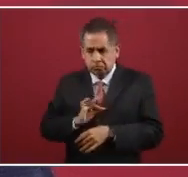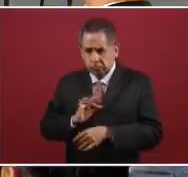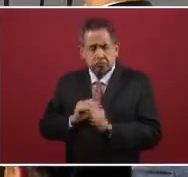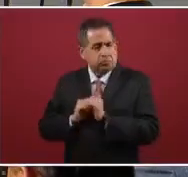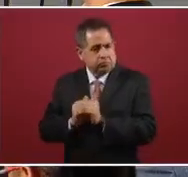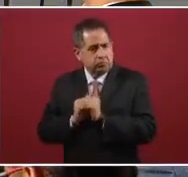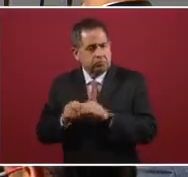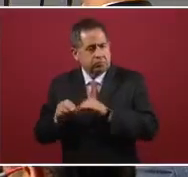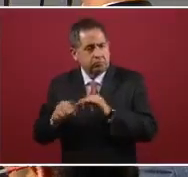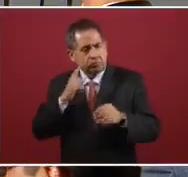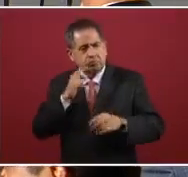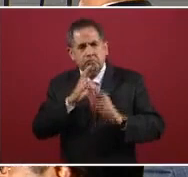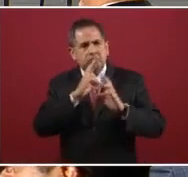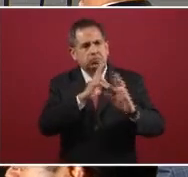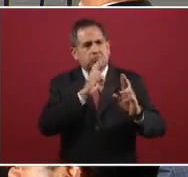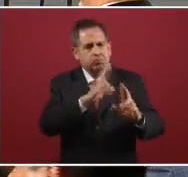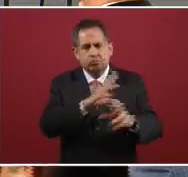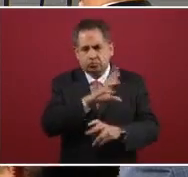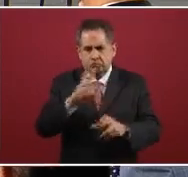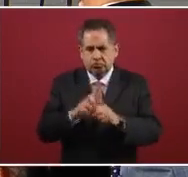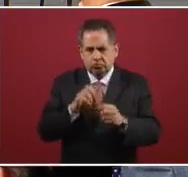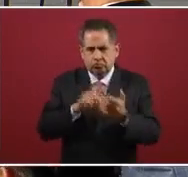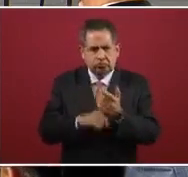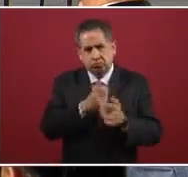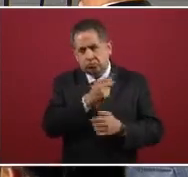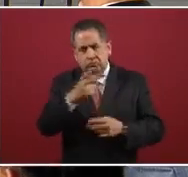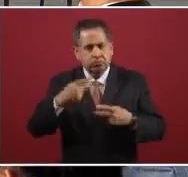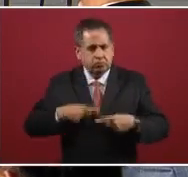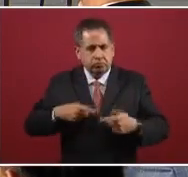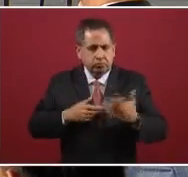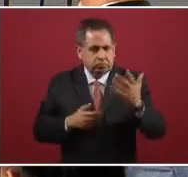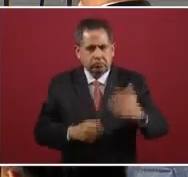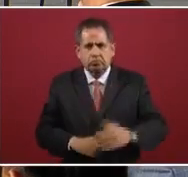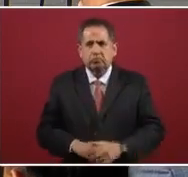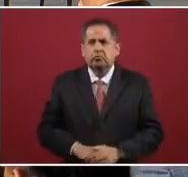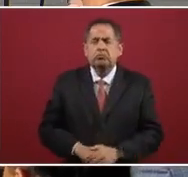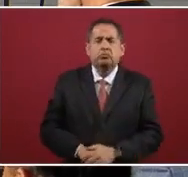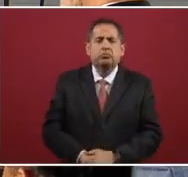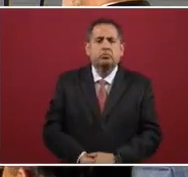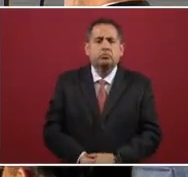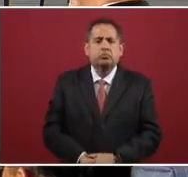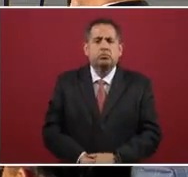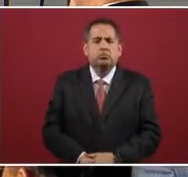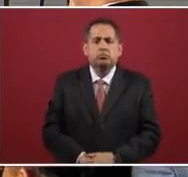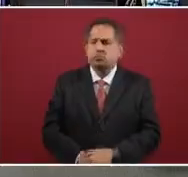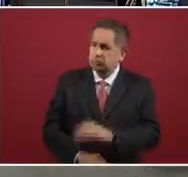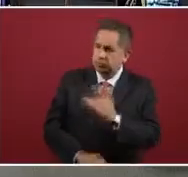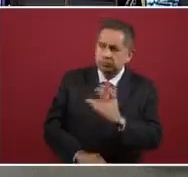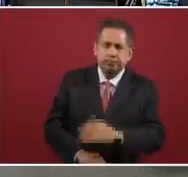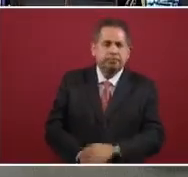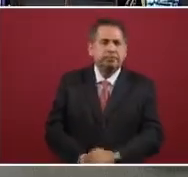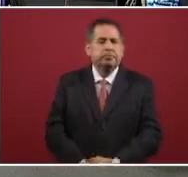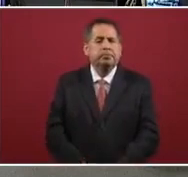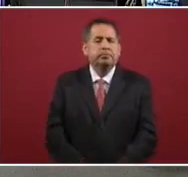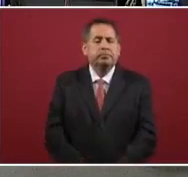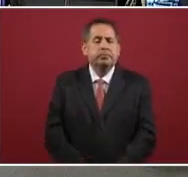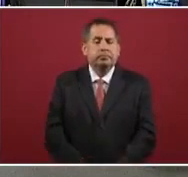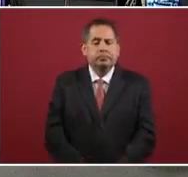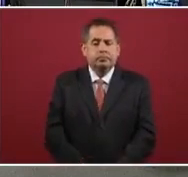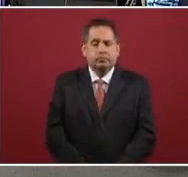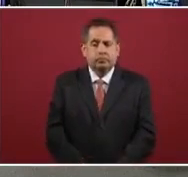para tratar de atender pues las preocupaciones de los trabajadores, ¿no? Gracias. Gracias. Bueno, vámonos